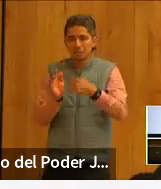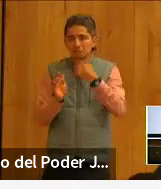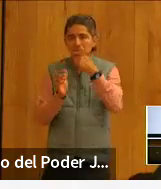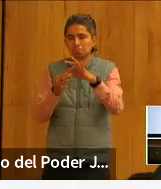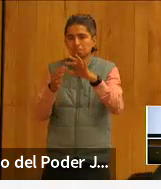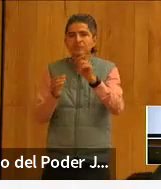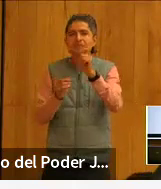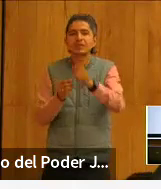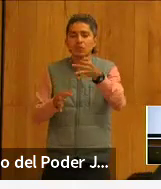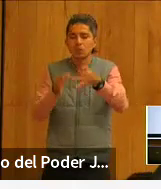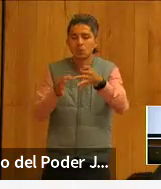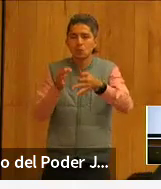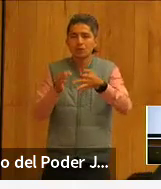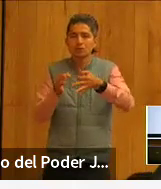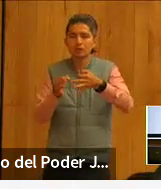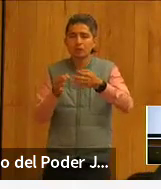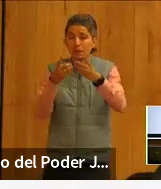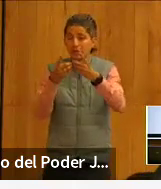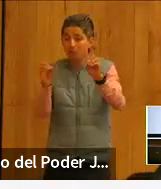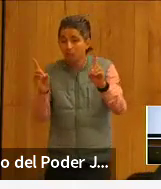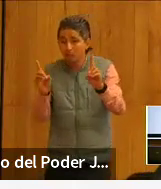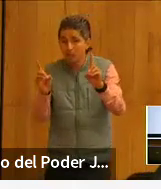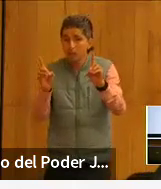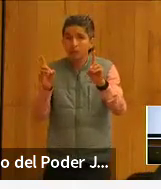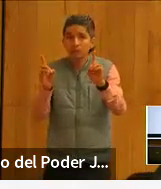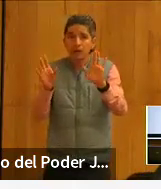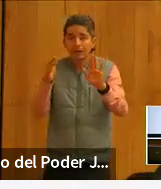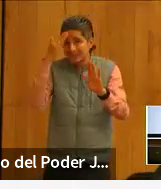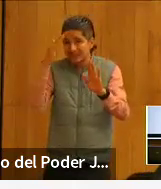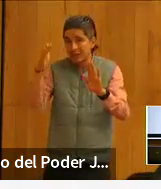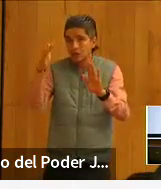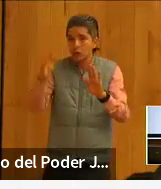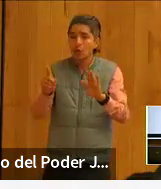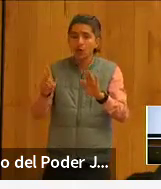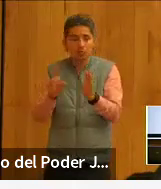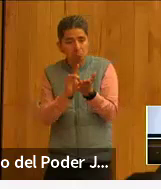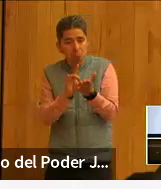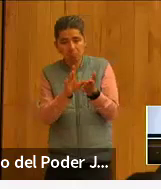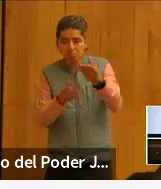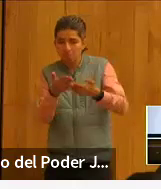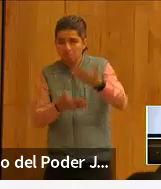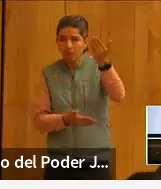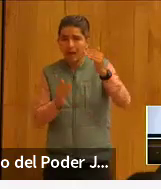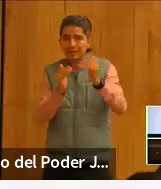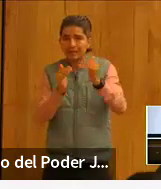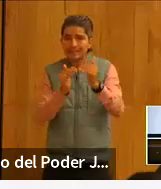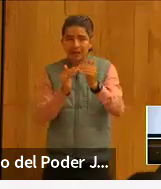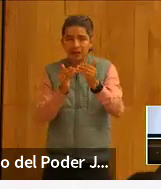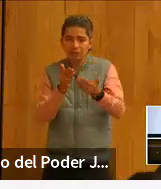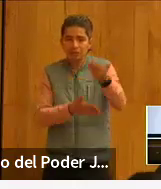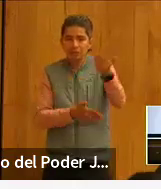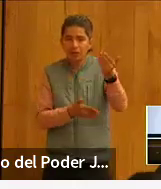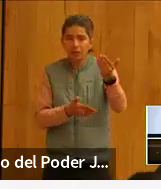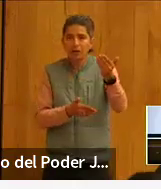un juicio de divorcio donde el señor saca de la casa a la señora